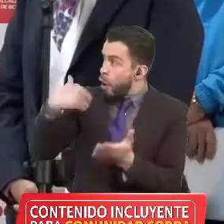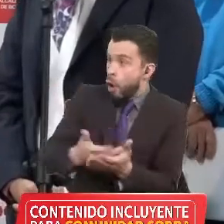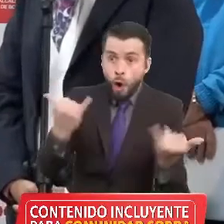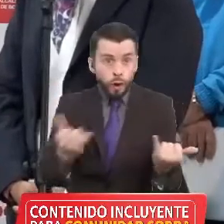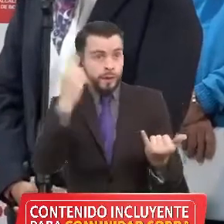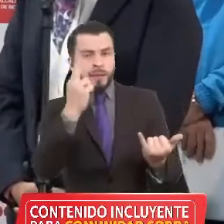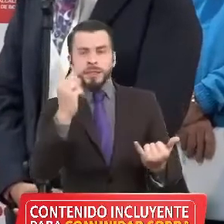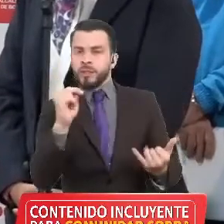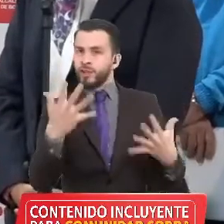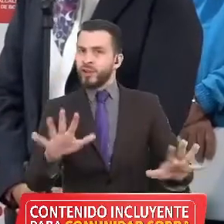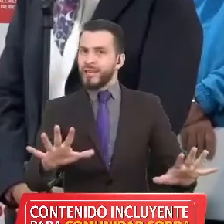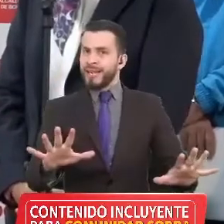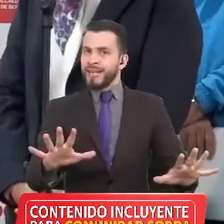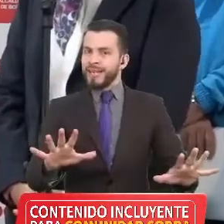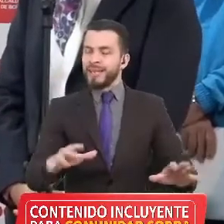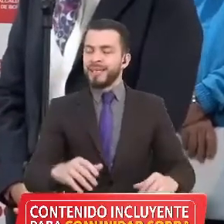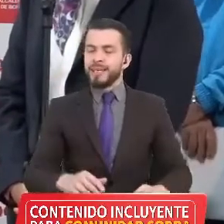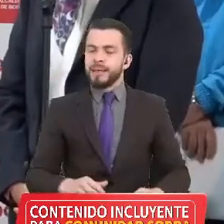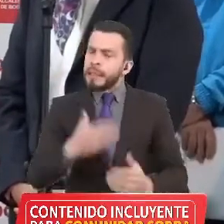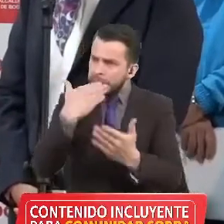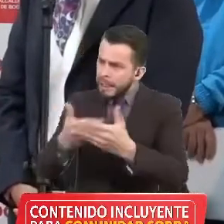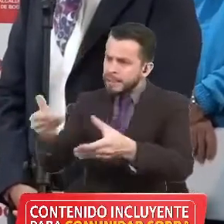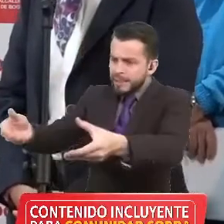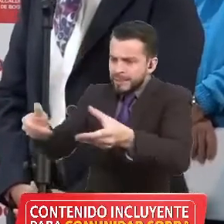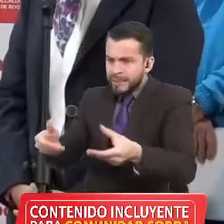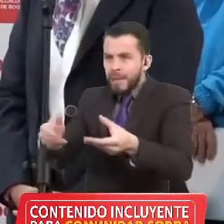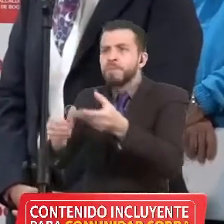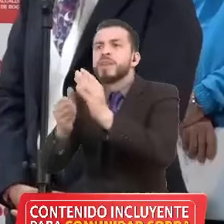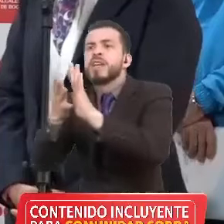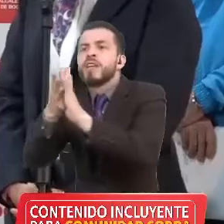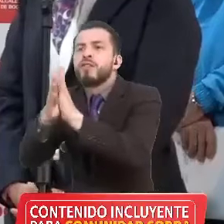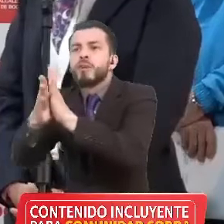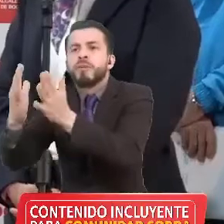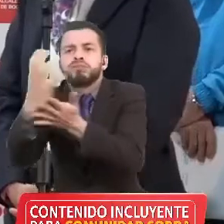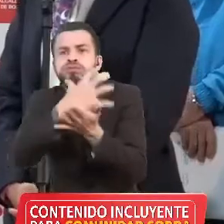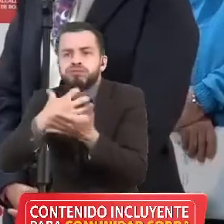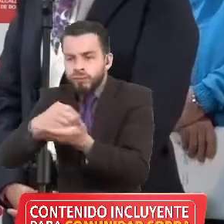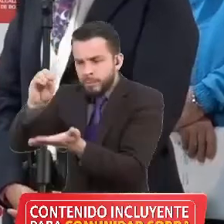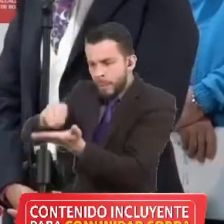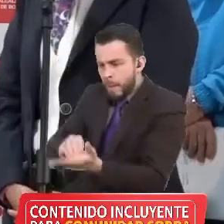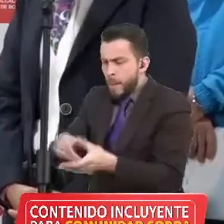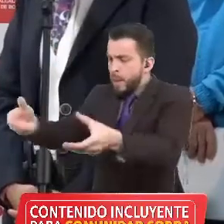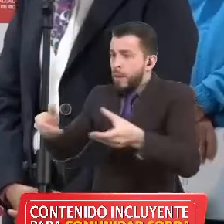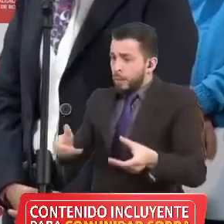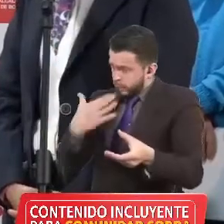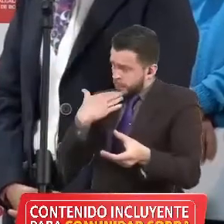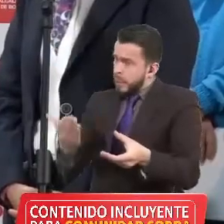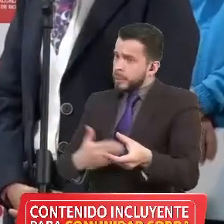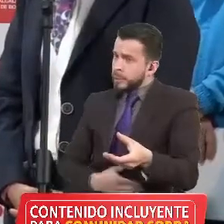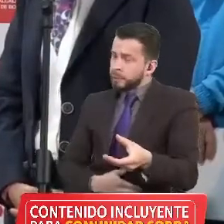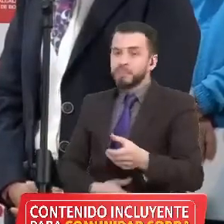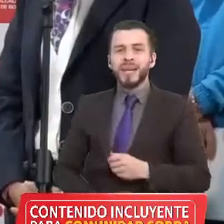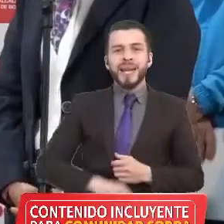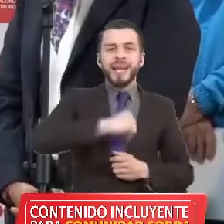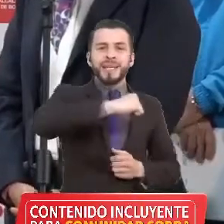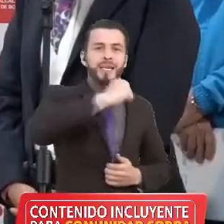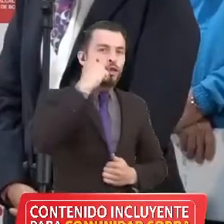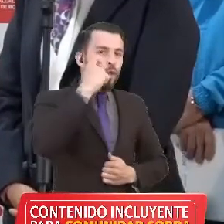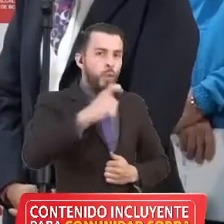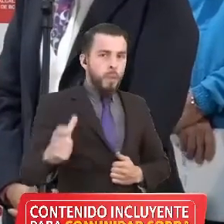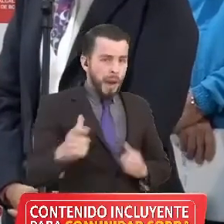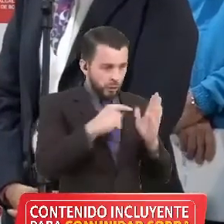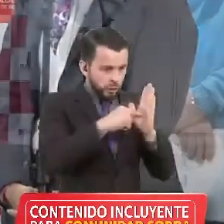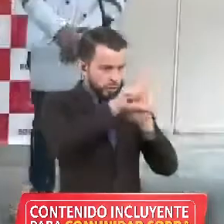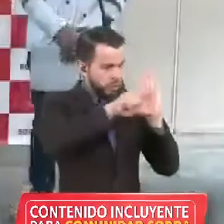el marco internacional de derechos humanos protege la reunión el derecho a la reunión pacífica y lo que nos